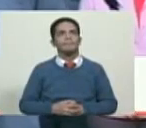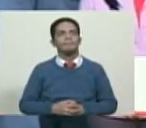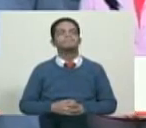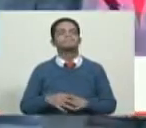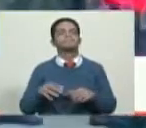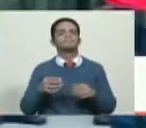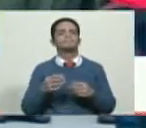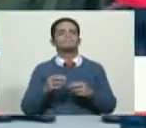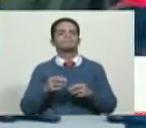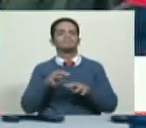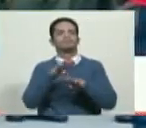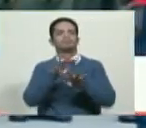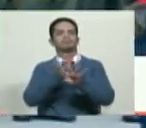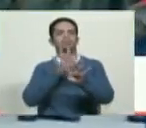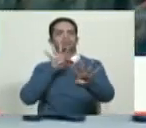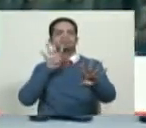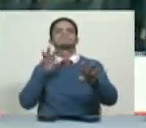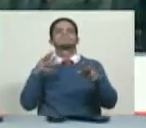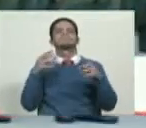Entendido, mi comandante jefe.